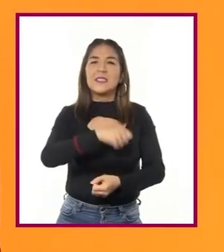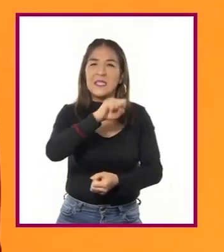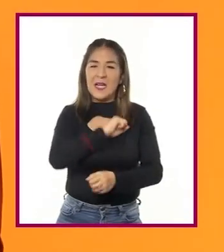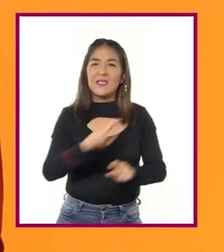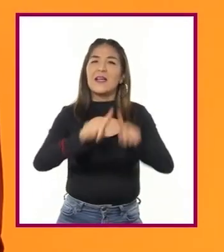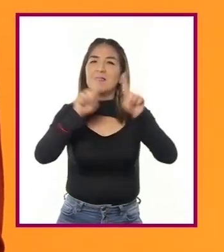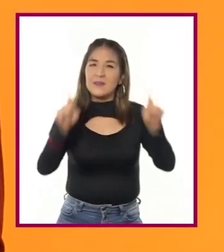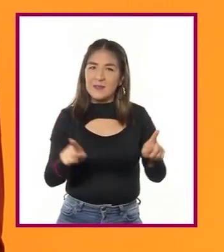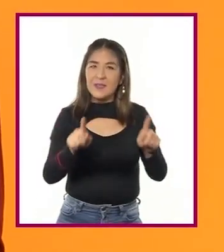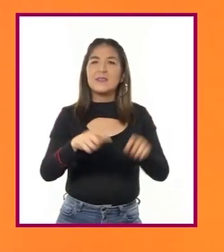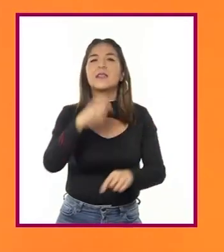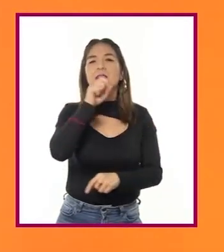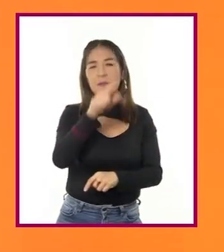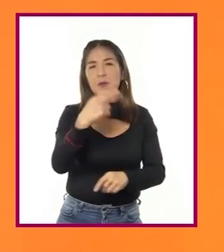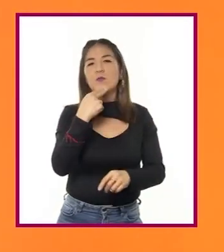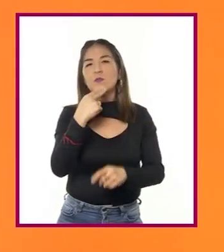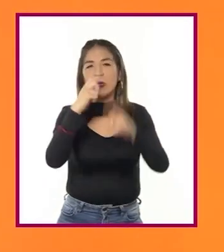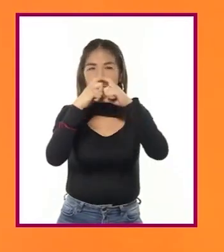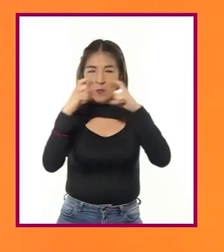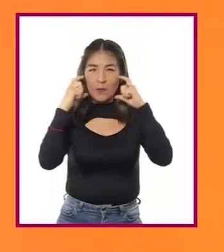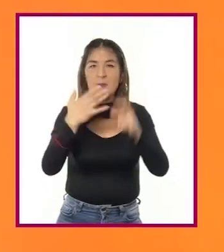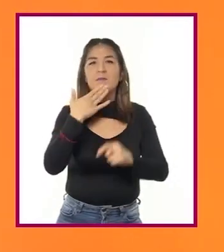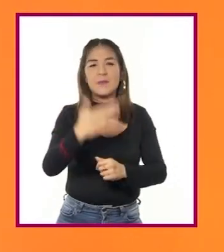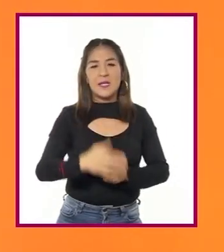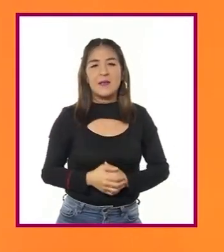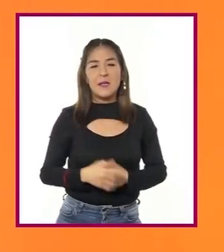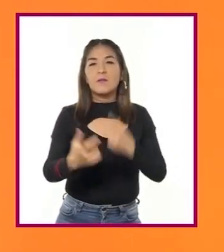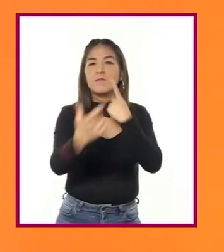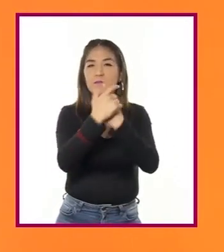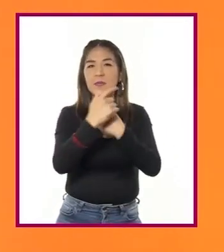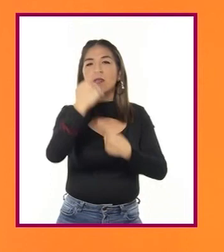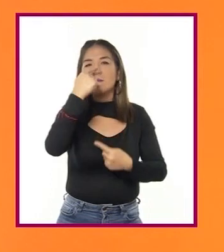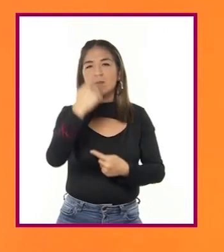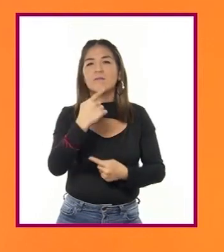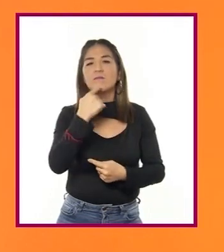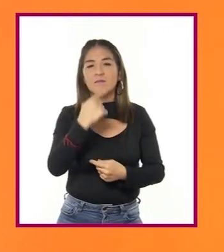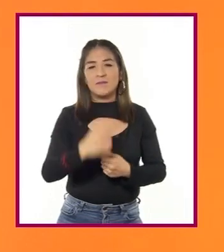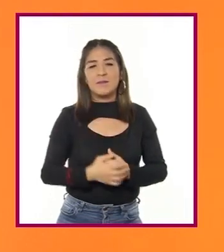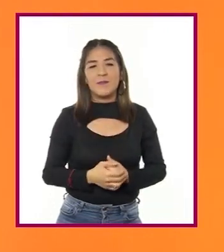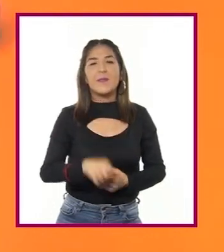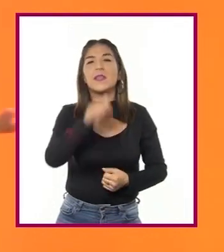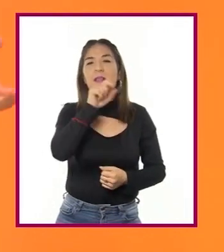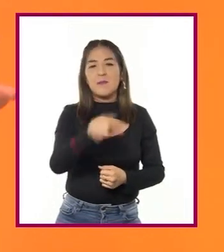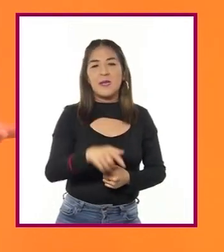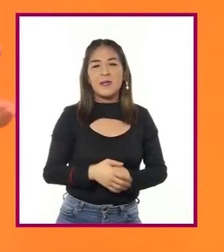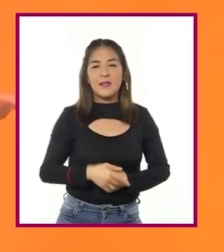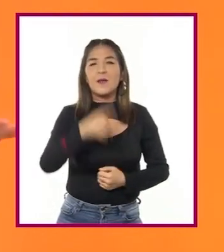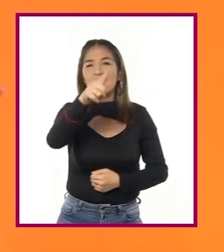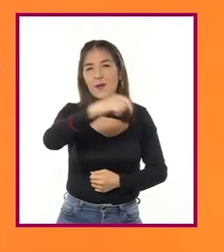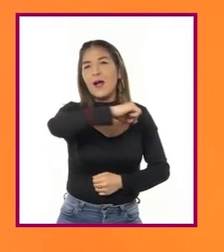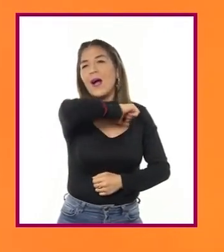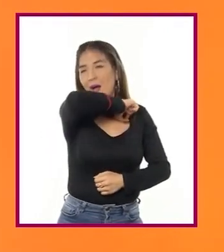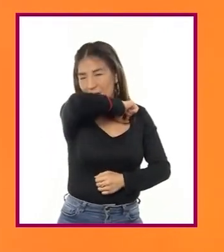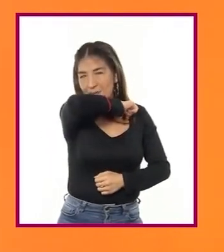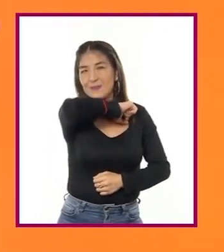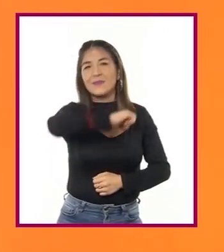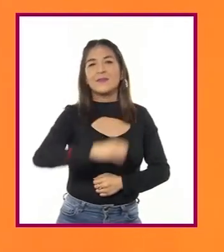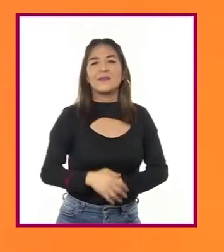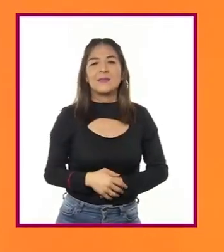distancia y usar cubrebocas de forma correcta, es decir, cubriendo nariz y boca, además del estornudo de etiqueta.